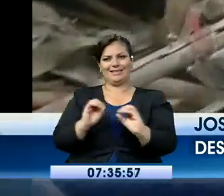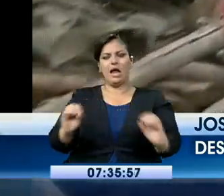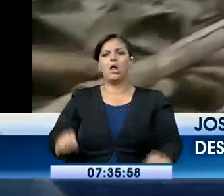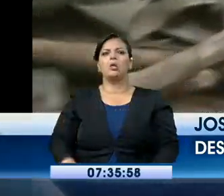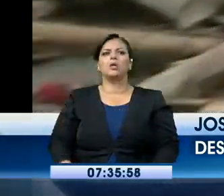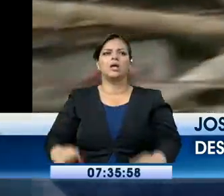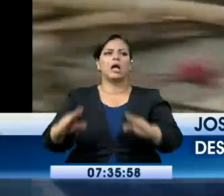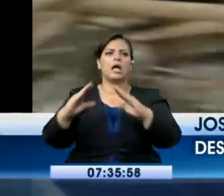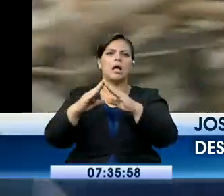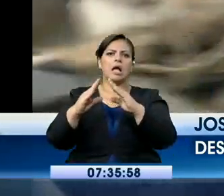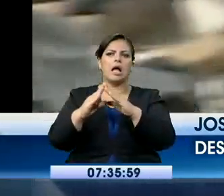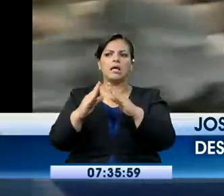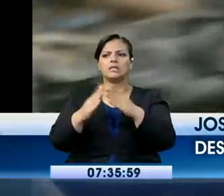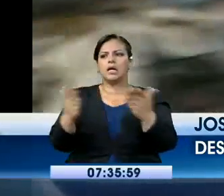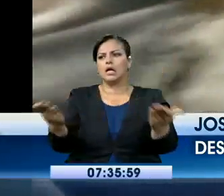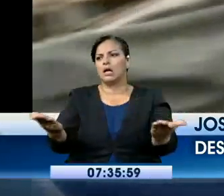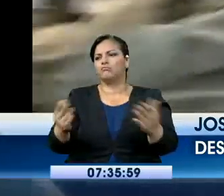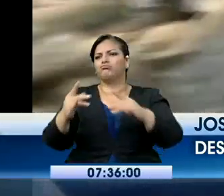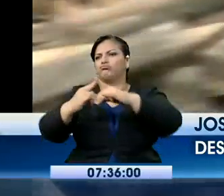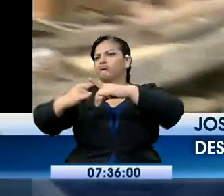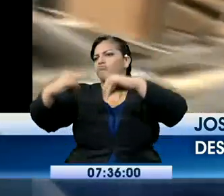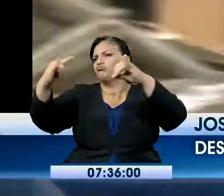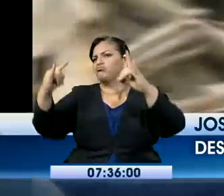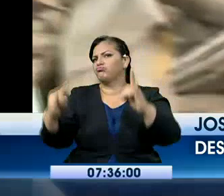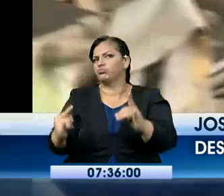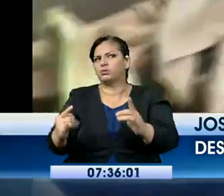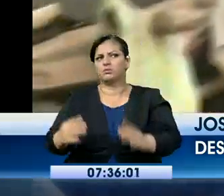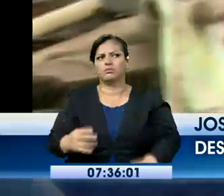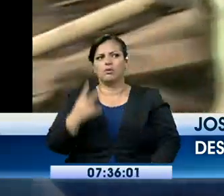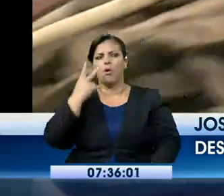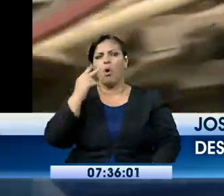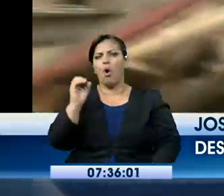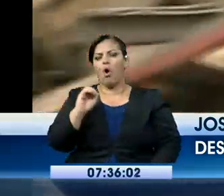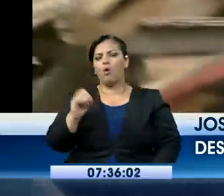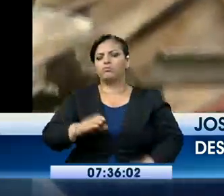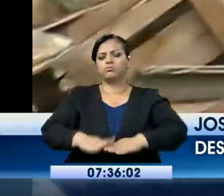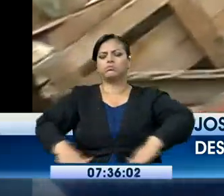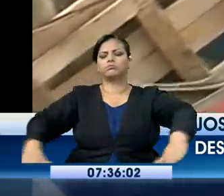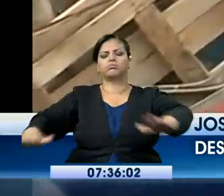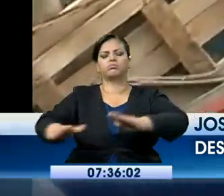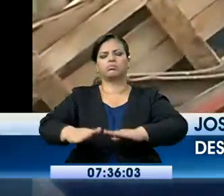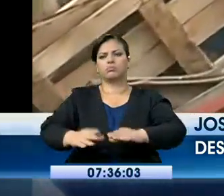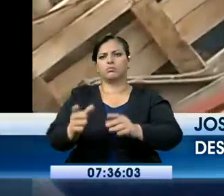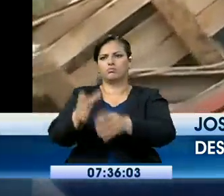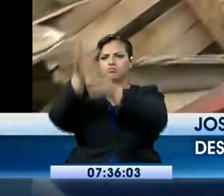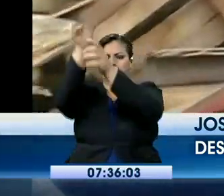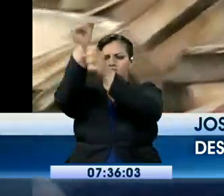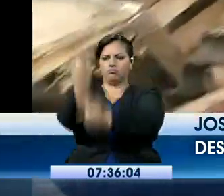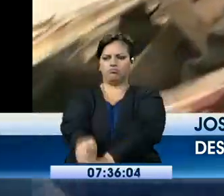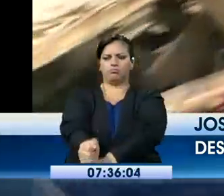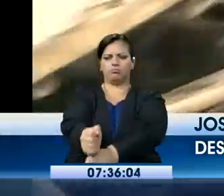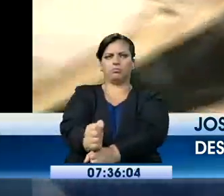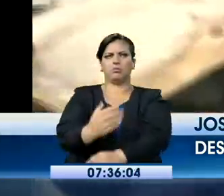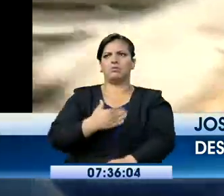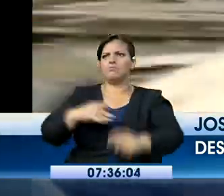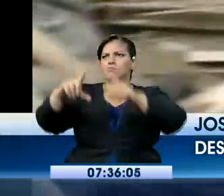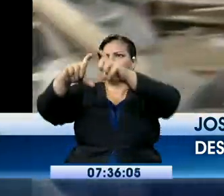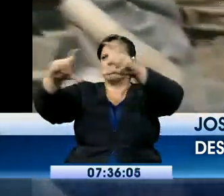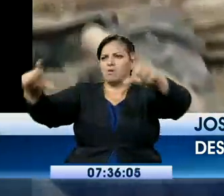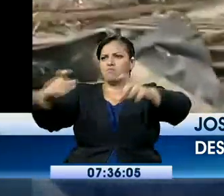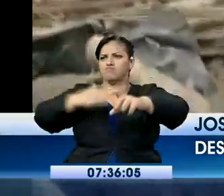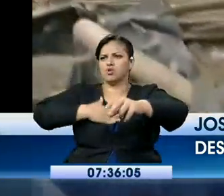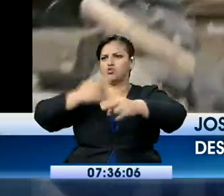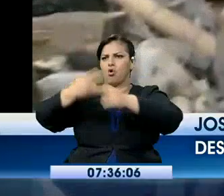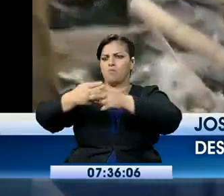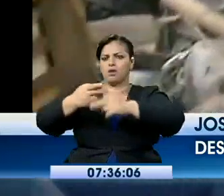caso, venido, han colocado letreros que les pertenece a tal persona, pero se presume, aún no se ha identificado